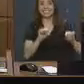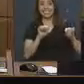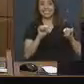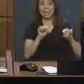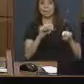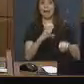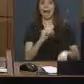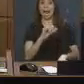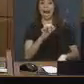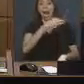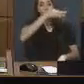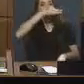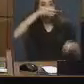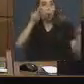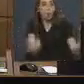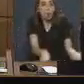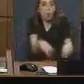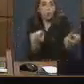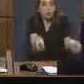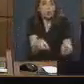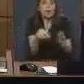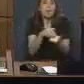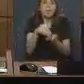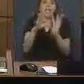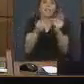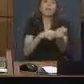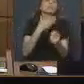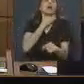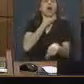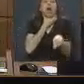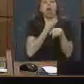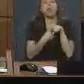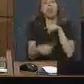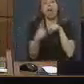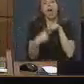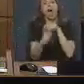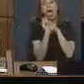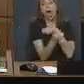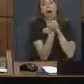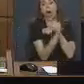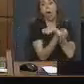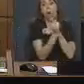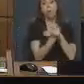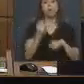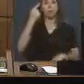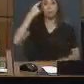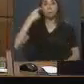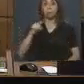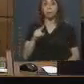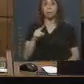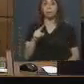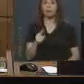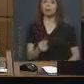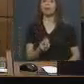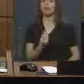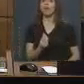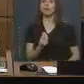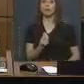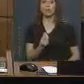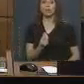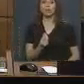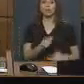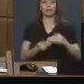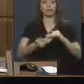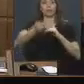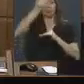que condenaría a deudas inimaginables a miles de familias. Pero sin embargo, hubo algo bueno de esos